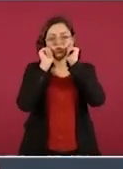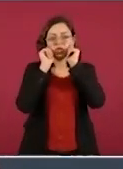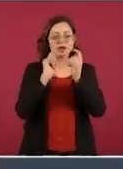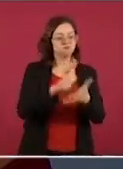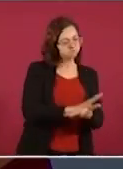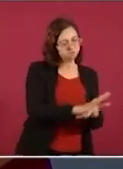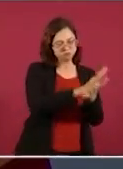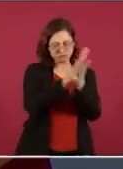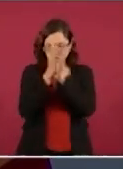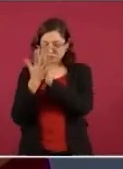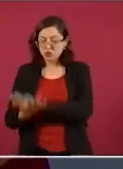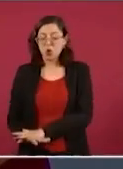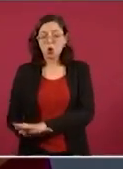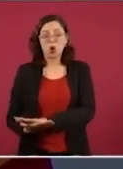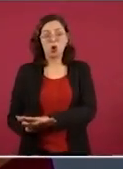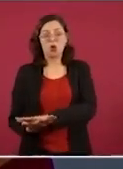imposible